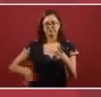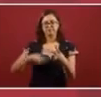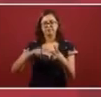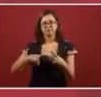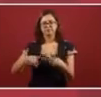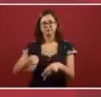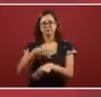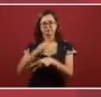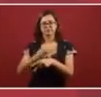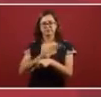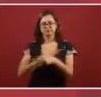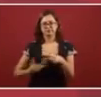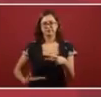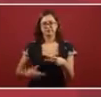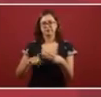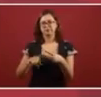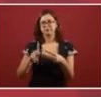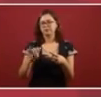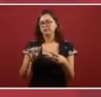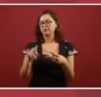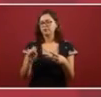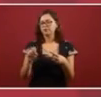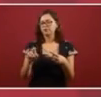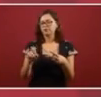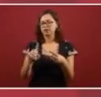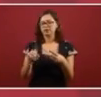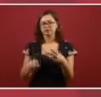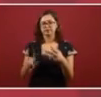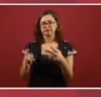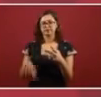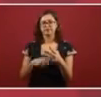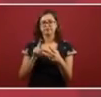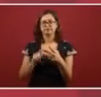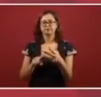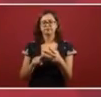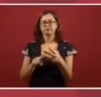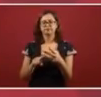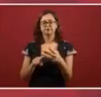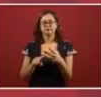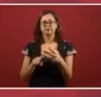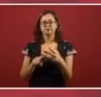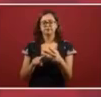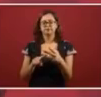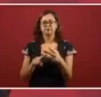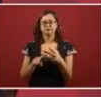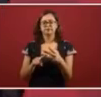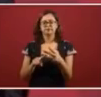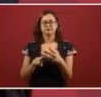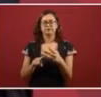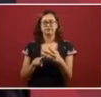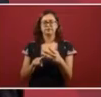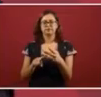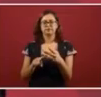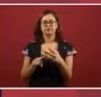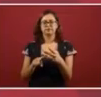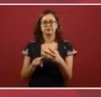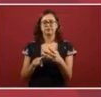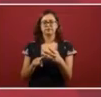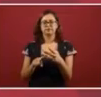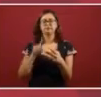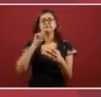José María Pino Suárez y también por el, está con